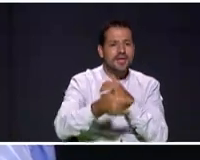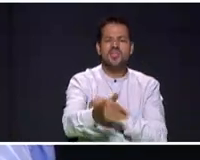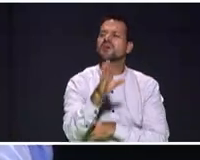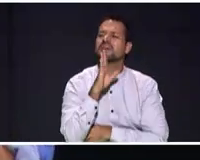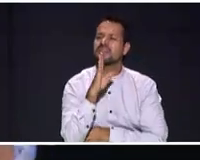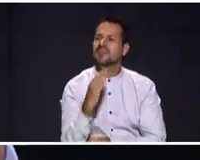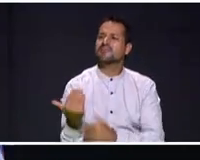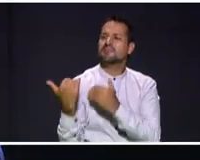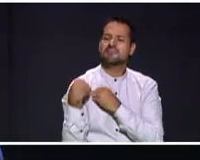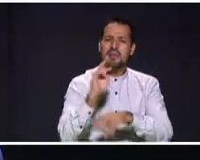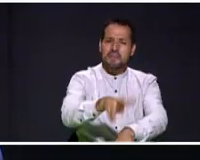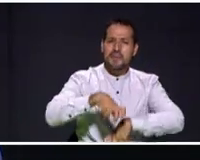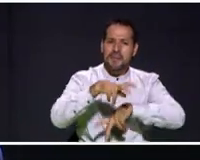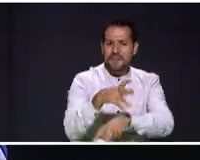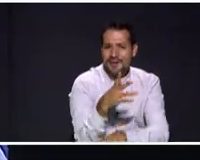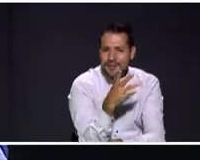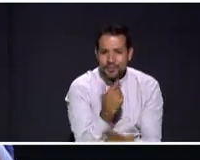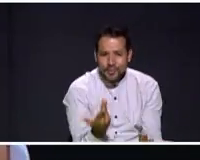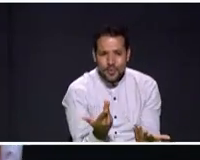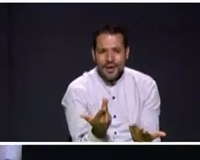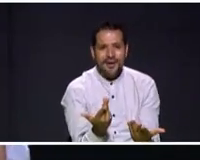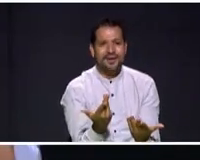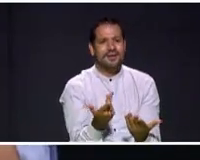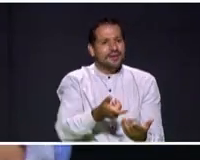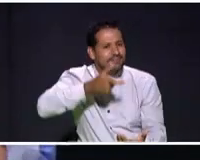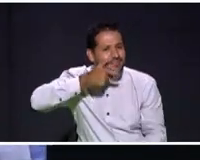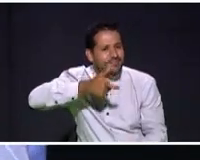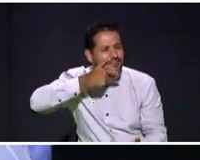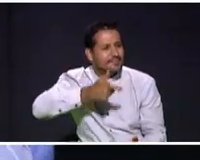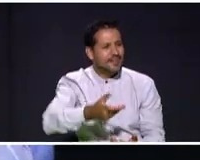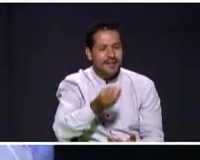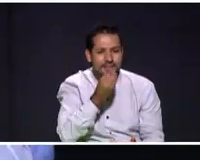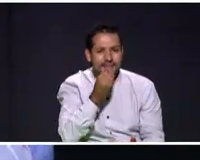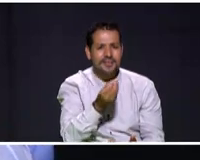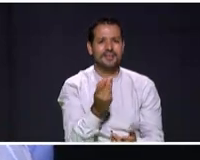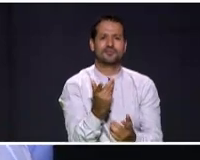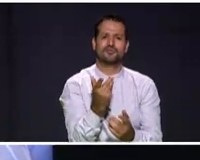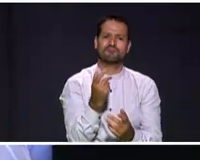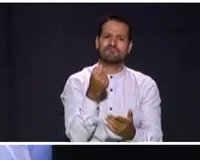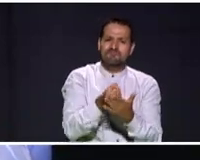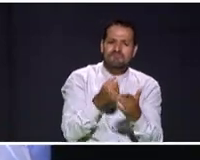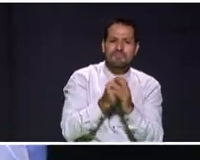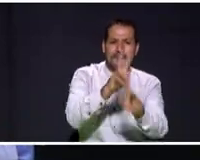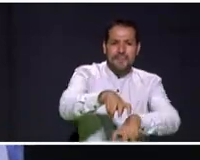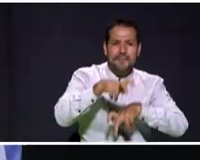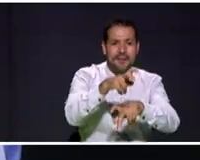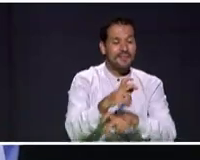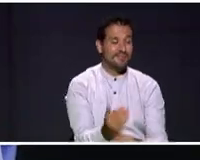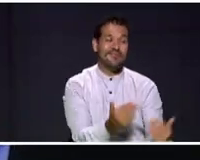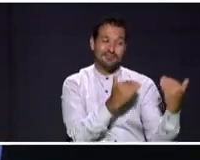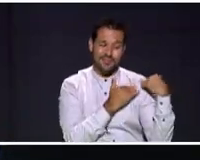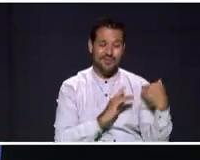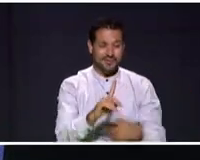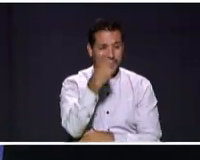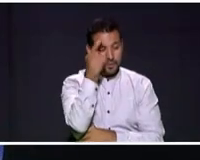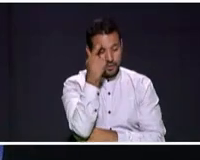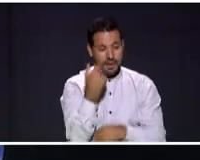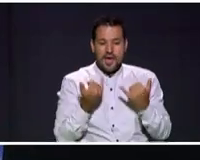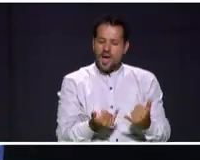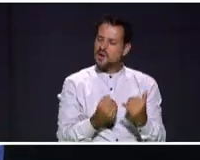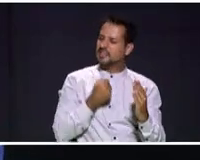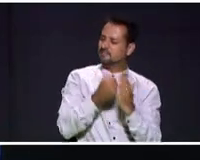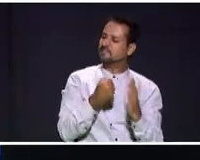la comida la seguridad alimentaria es un problema prioritario para la seguridad y estabilidad de los estados nosotros vamos a meterle toda la